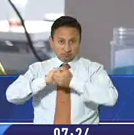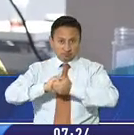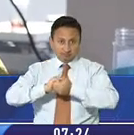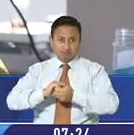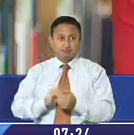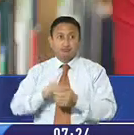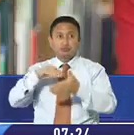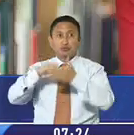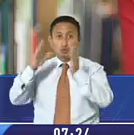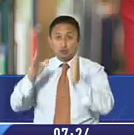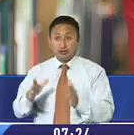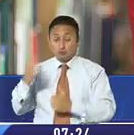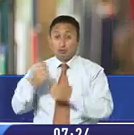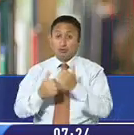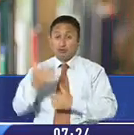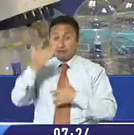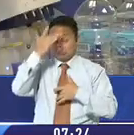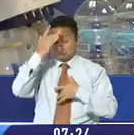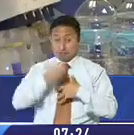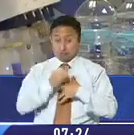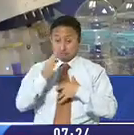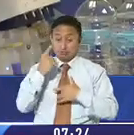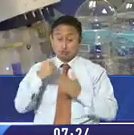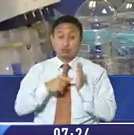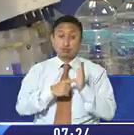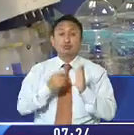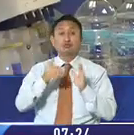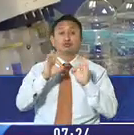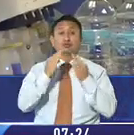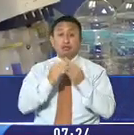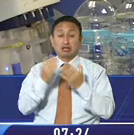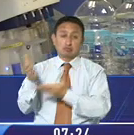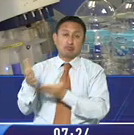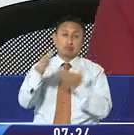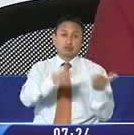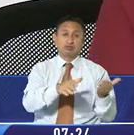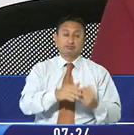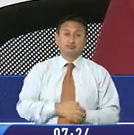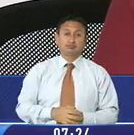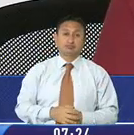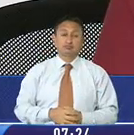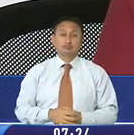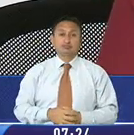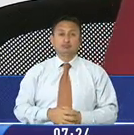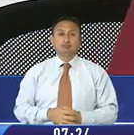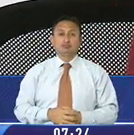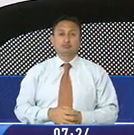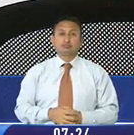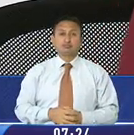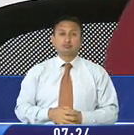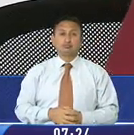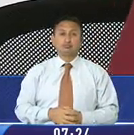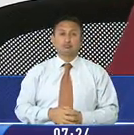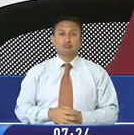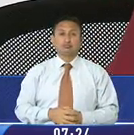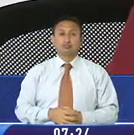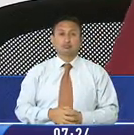la pandemia, por ejemplo, por fallecimiento de su representante. De acuerdo a la